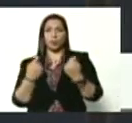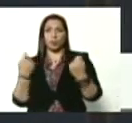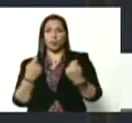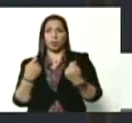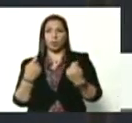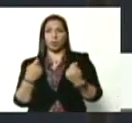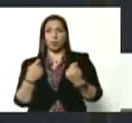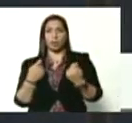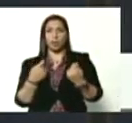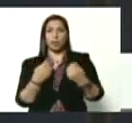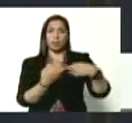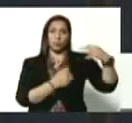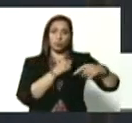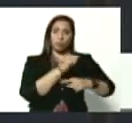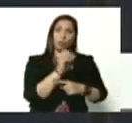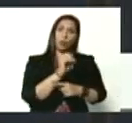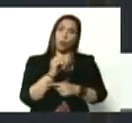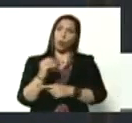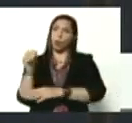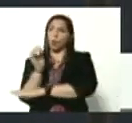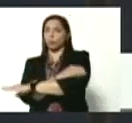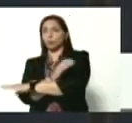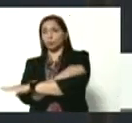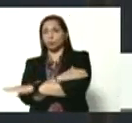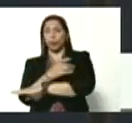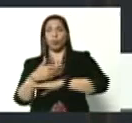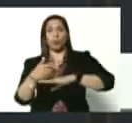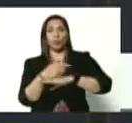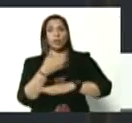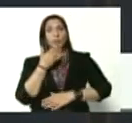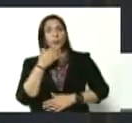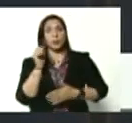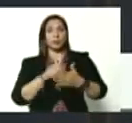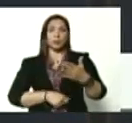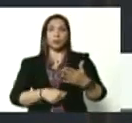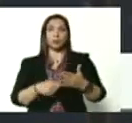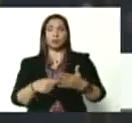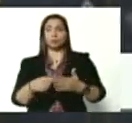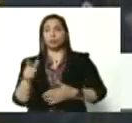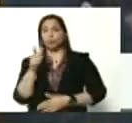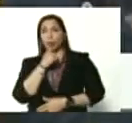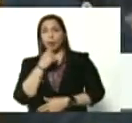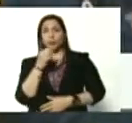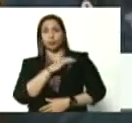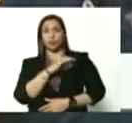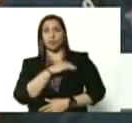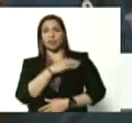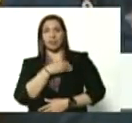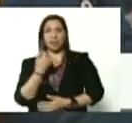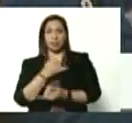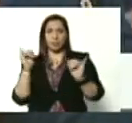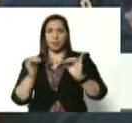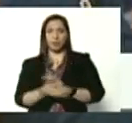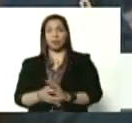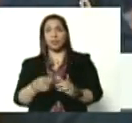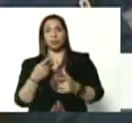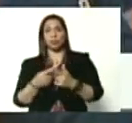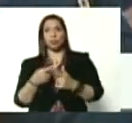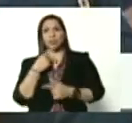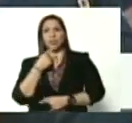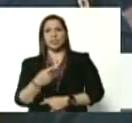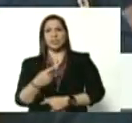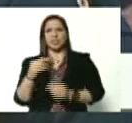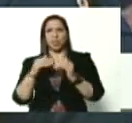izquierda o de avanzada o gobierno que sin ser socialista quieren ser independientes entonces se apela